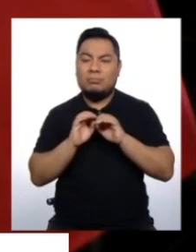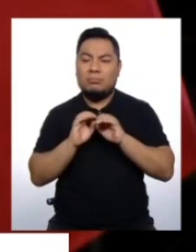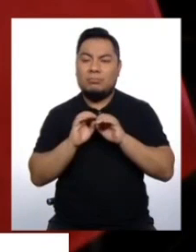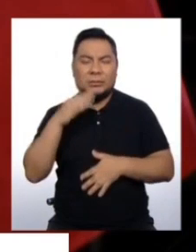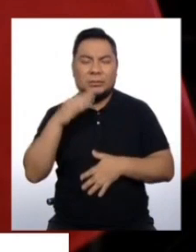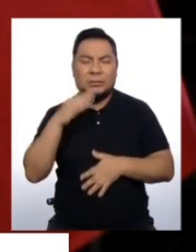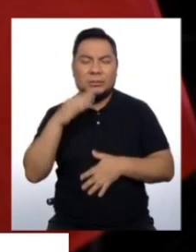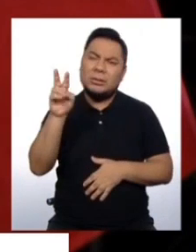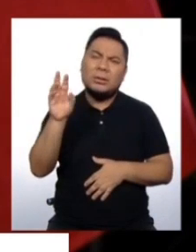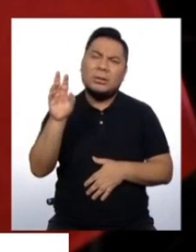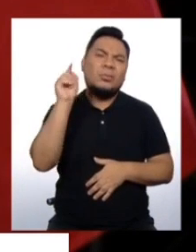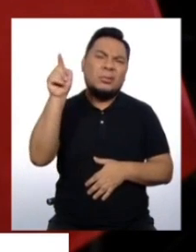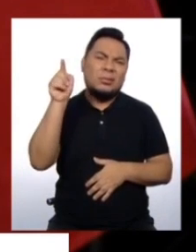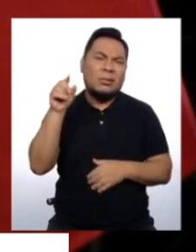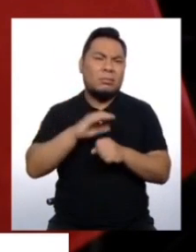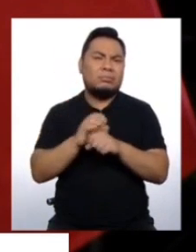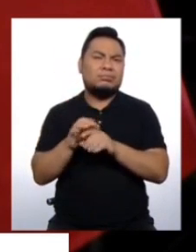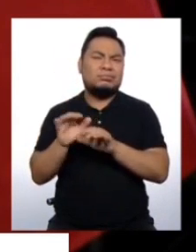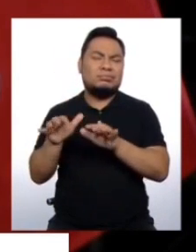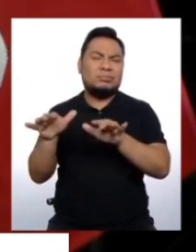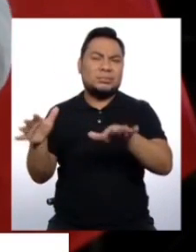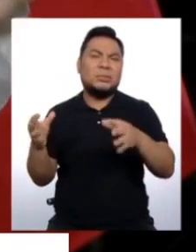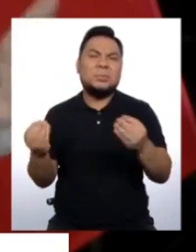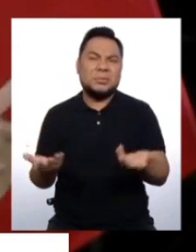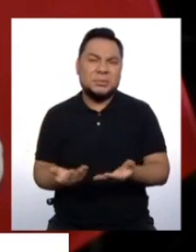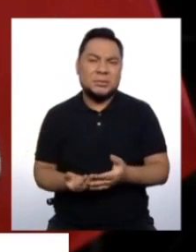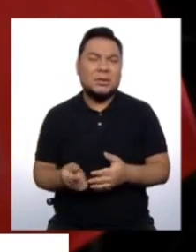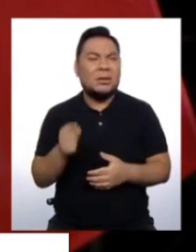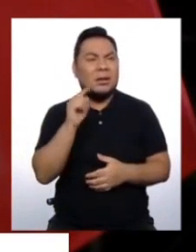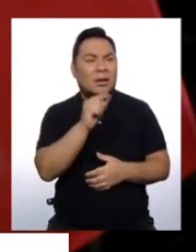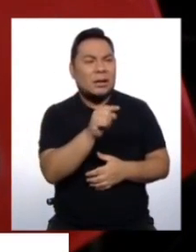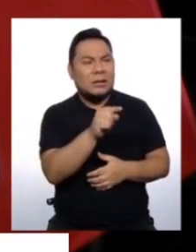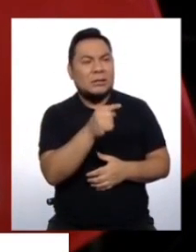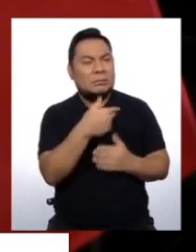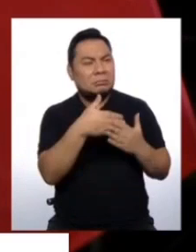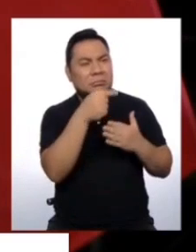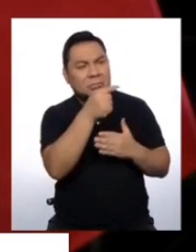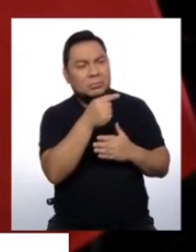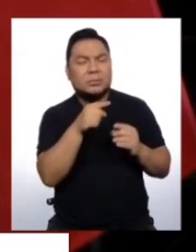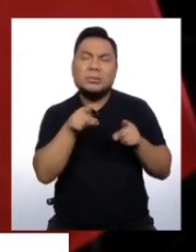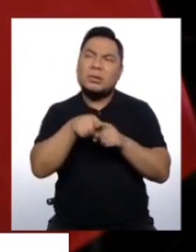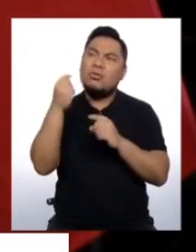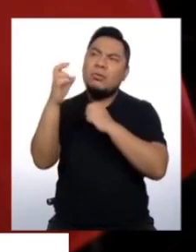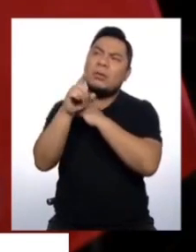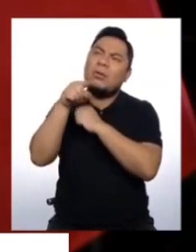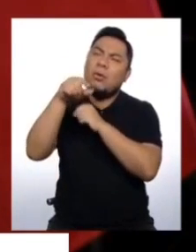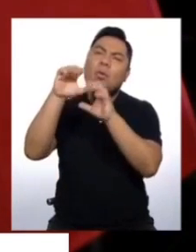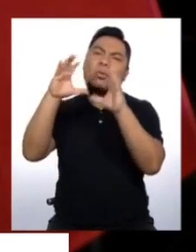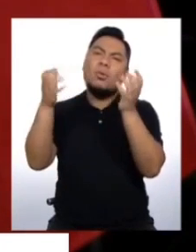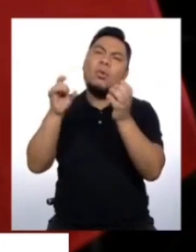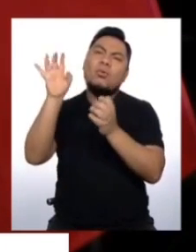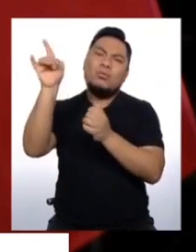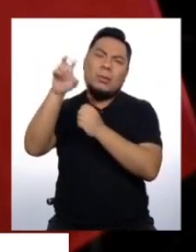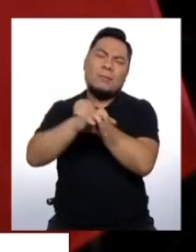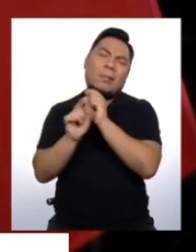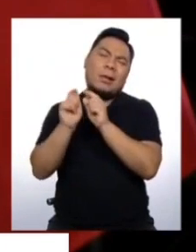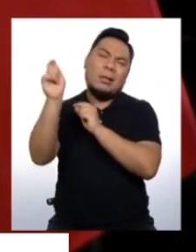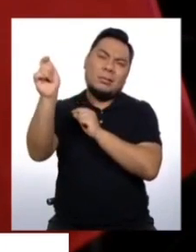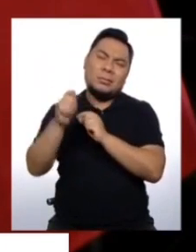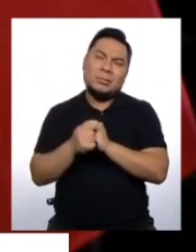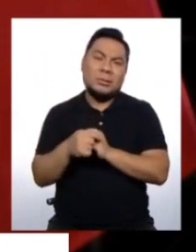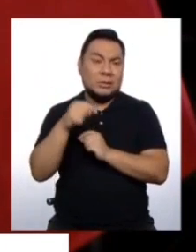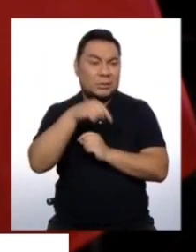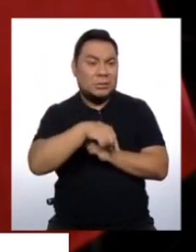¿por qué pasa eso allá? ¿O por qué pasa esto en otro continente? Y luego también pasa lo propio en nuestro